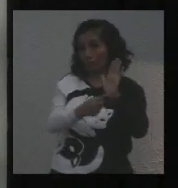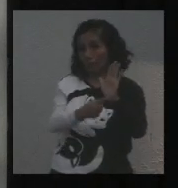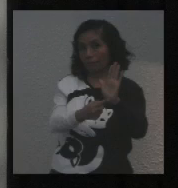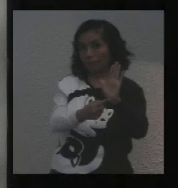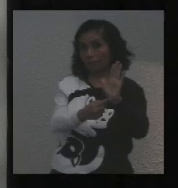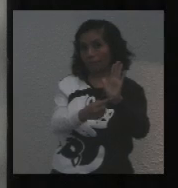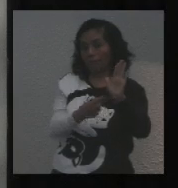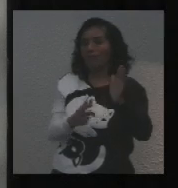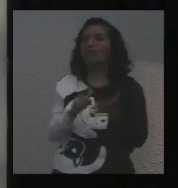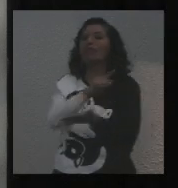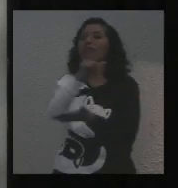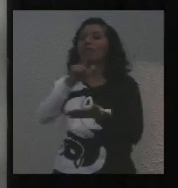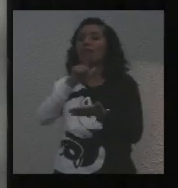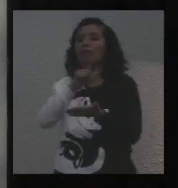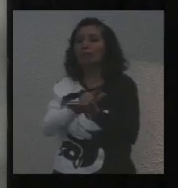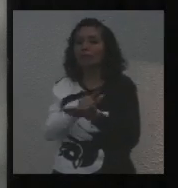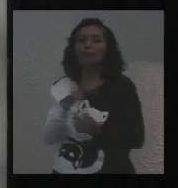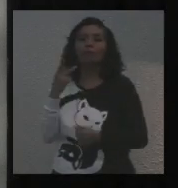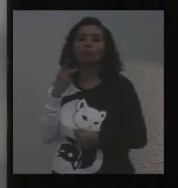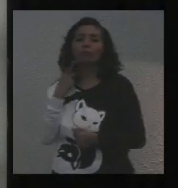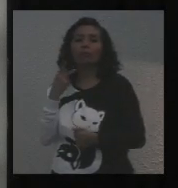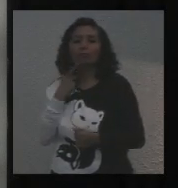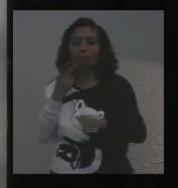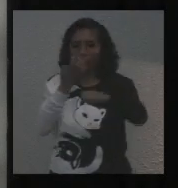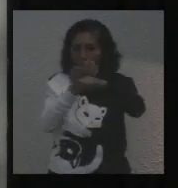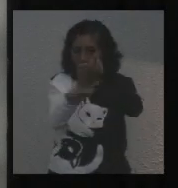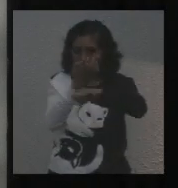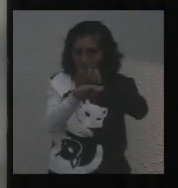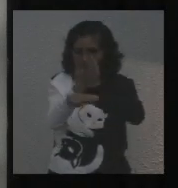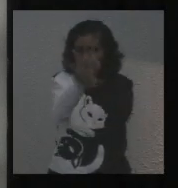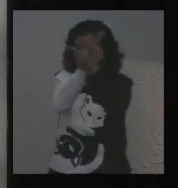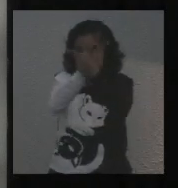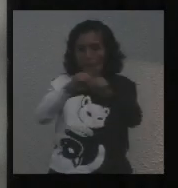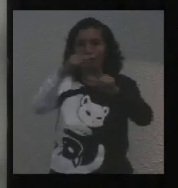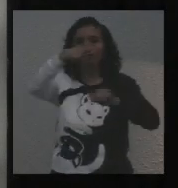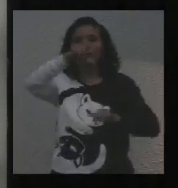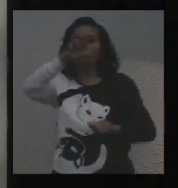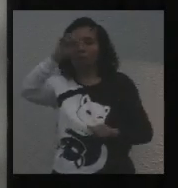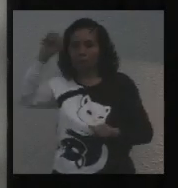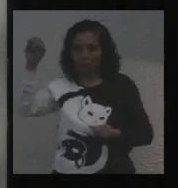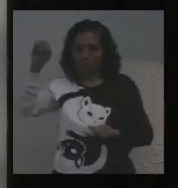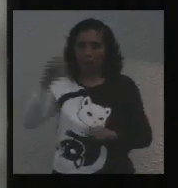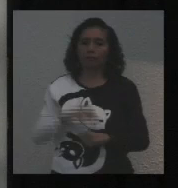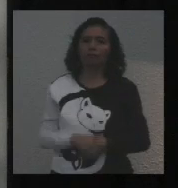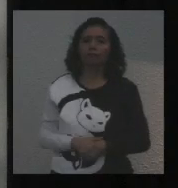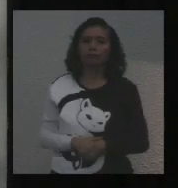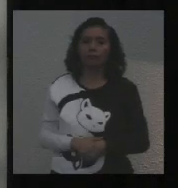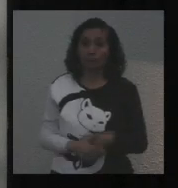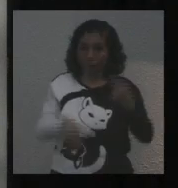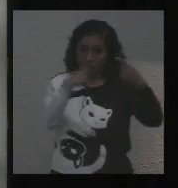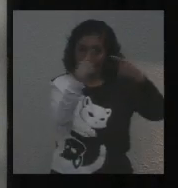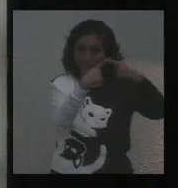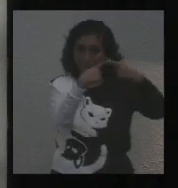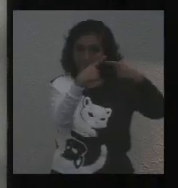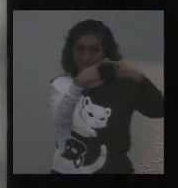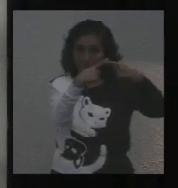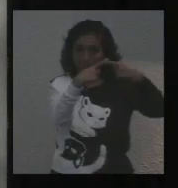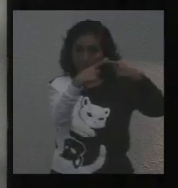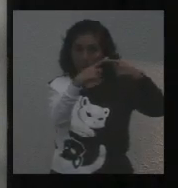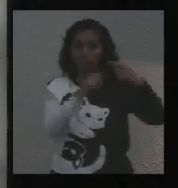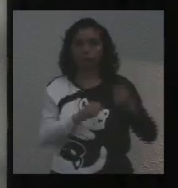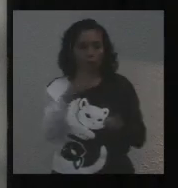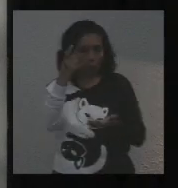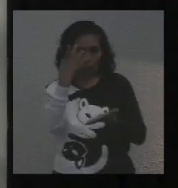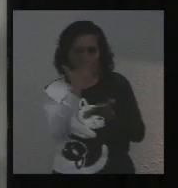siguiente Constitución Política del Estado Libre y Soberano de Quintana Roo. Título primero, capítulo